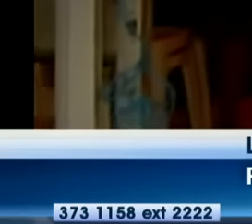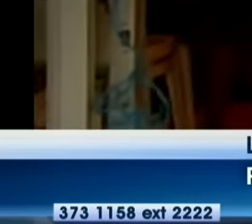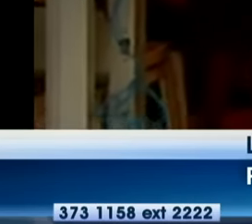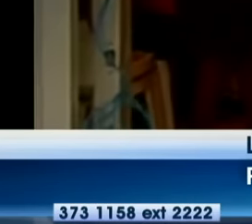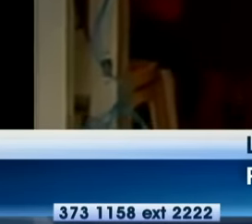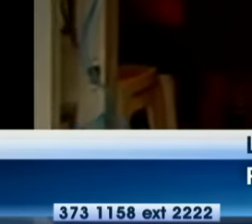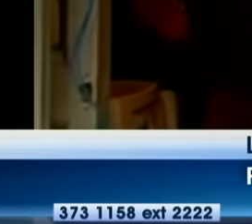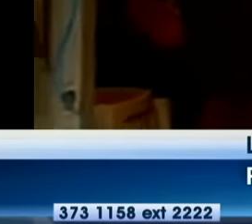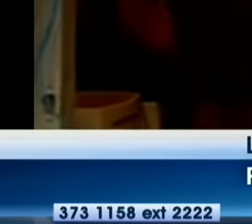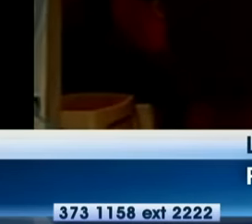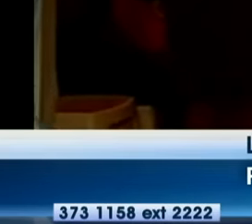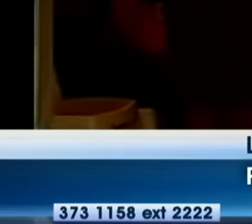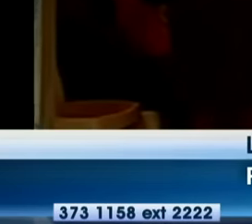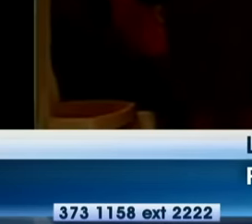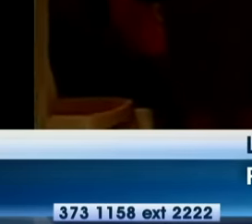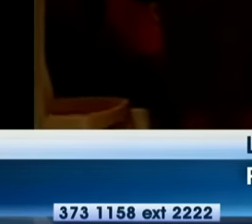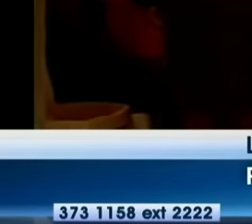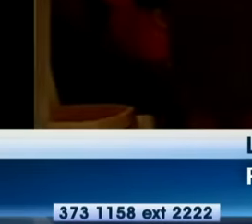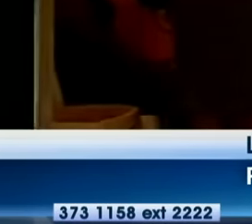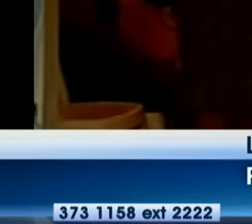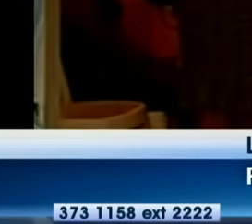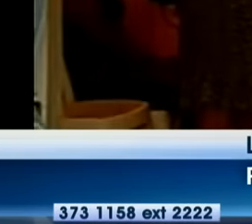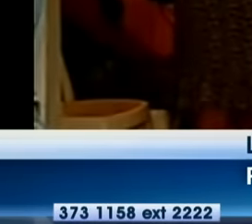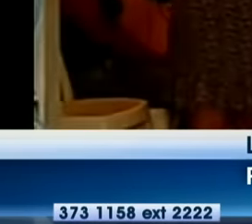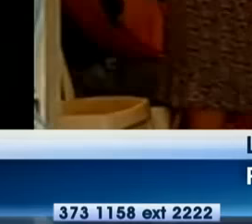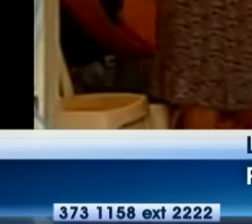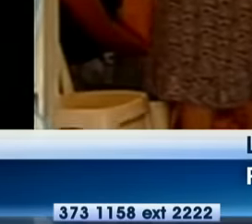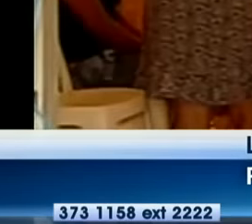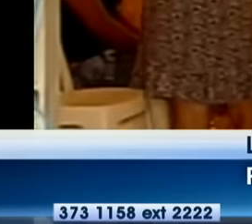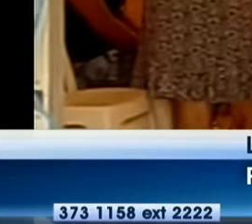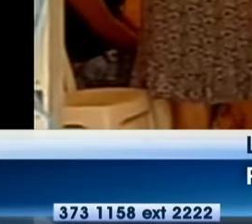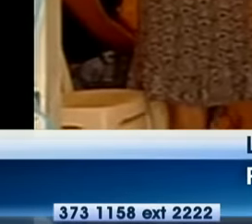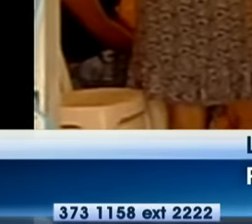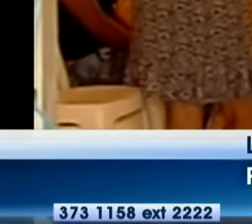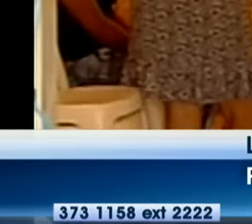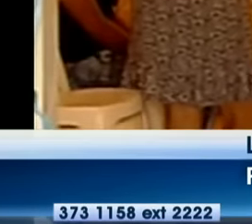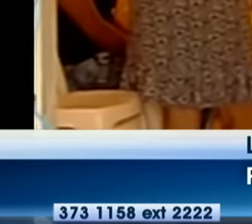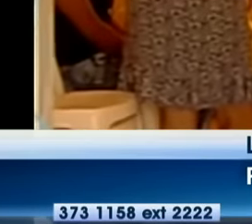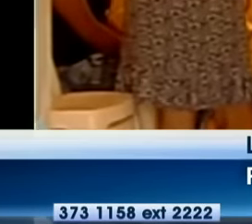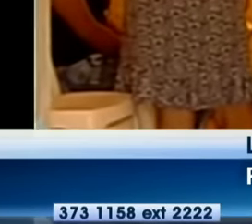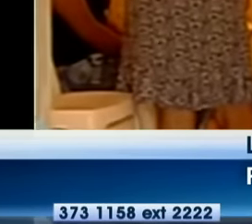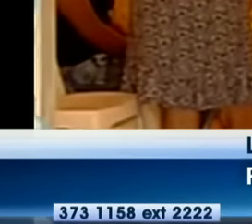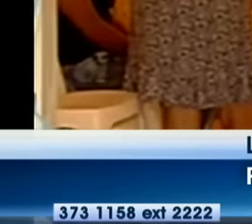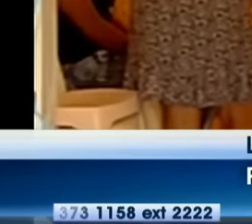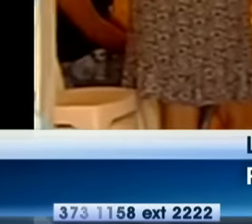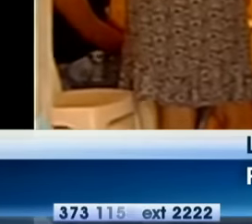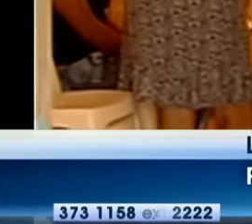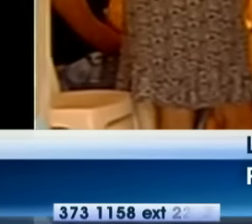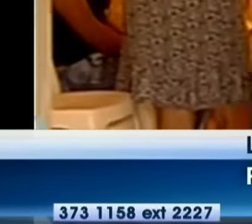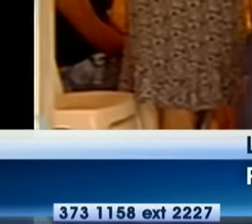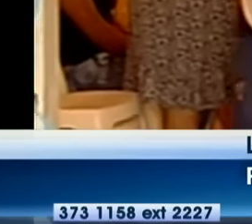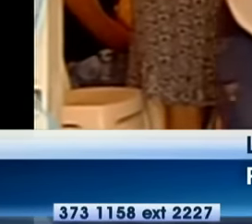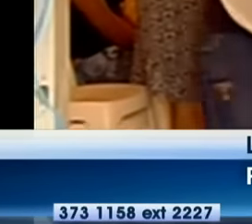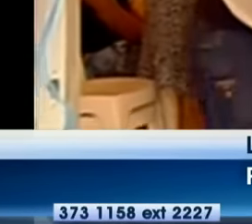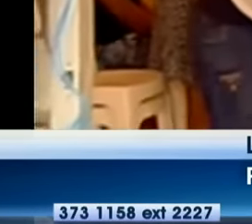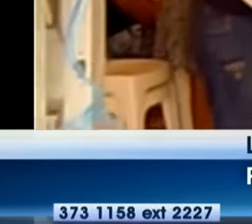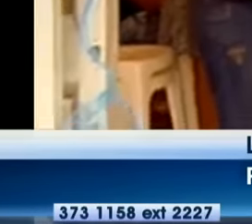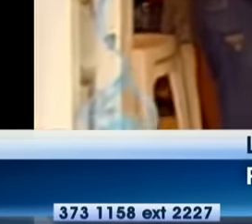al velatorio. En la noche era más evidente cuántas personas estaban